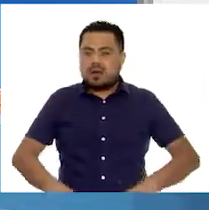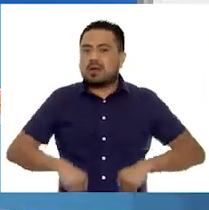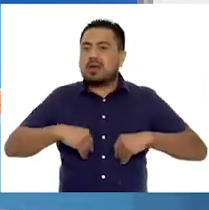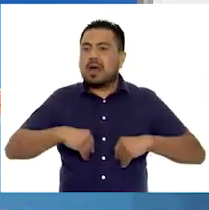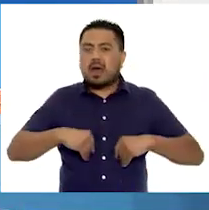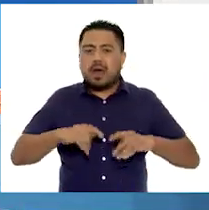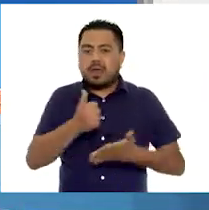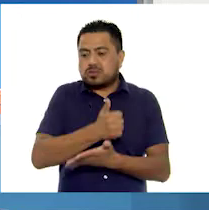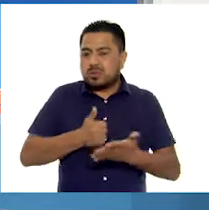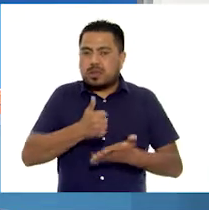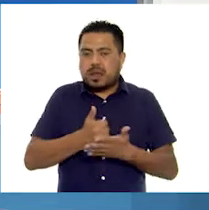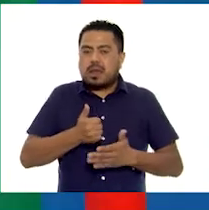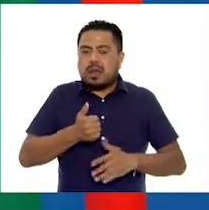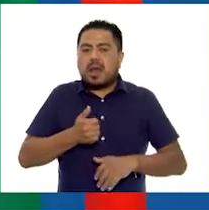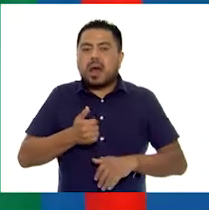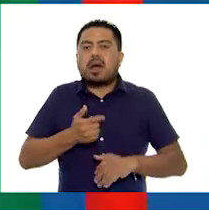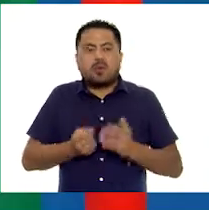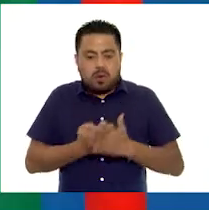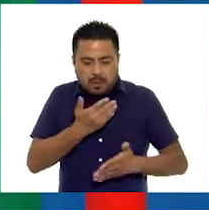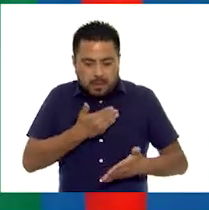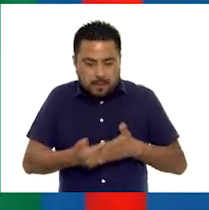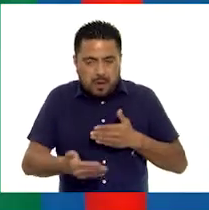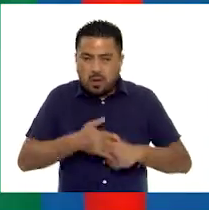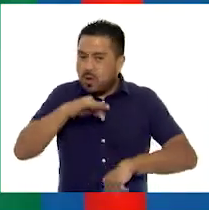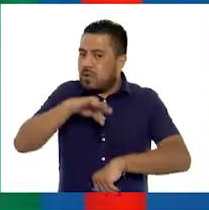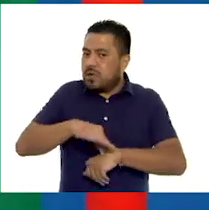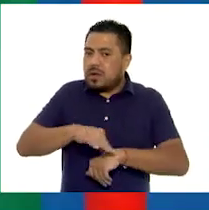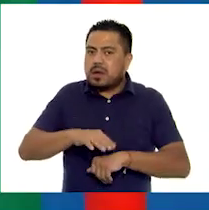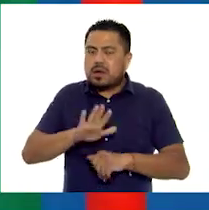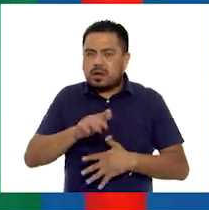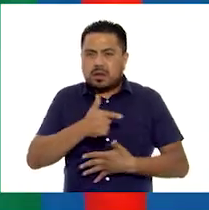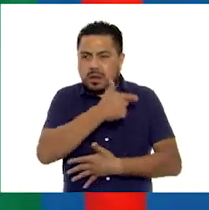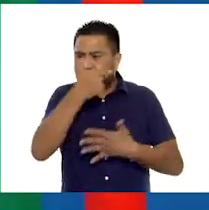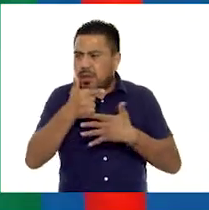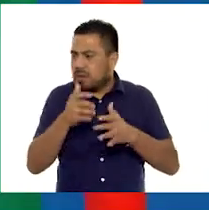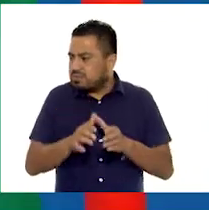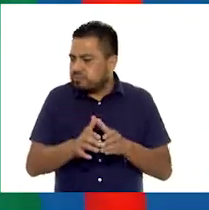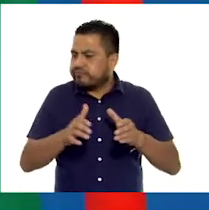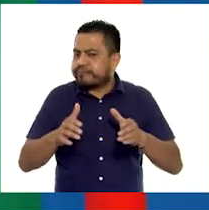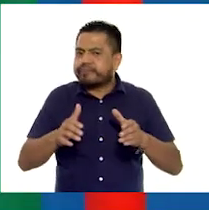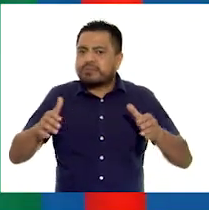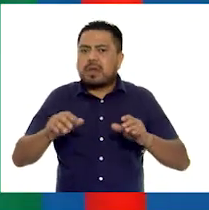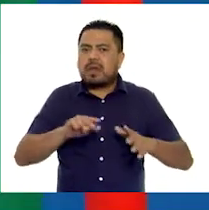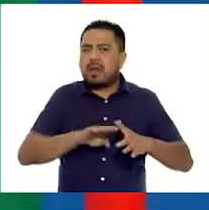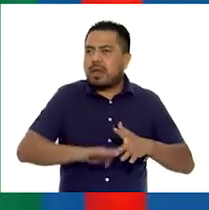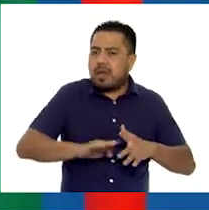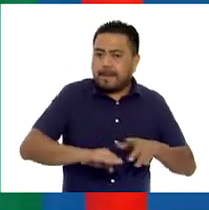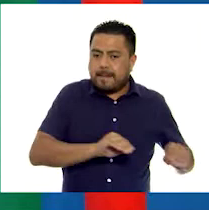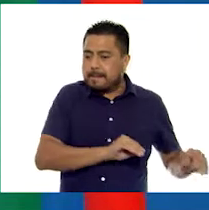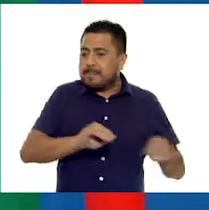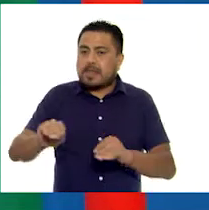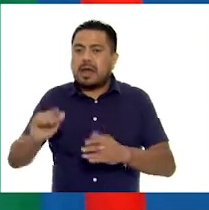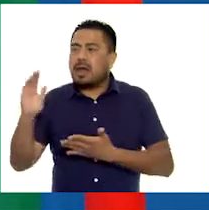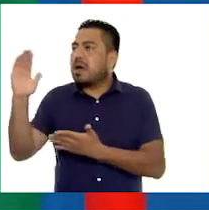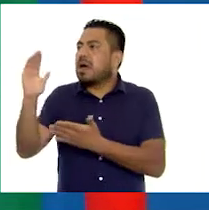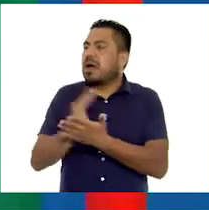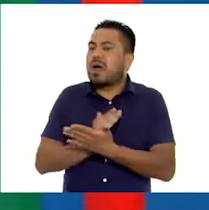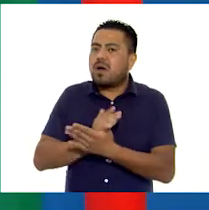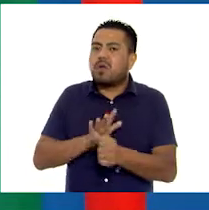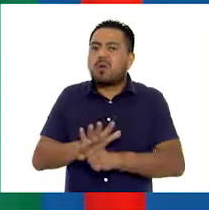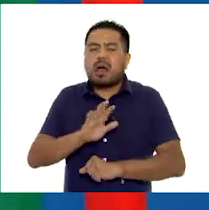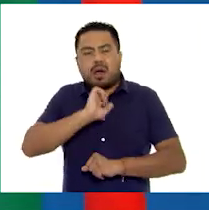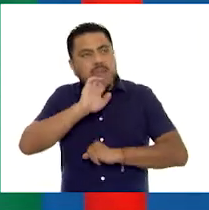ya los adelantos en la medicina entonces el crecimiento demográfico fue consecuencia de la migración de la disminución de